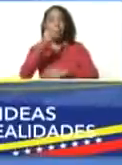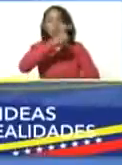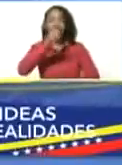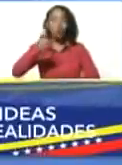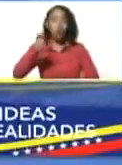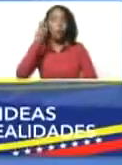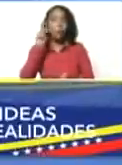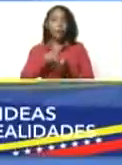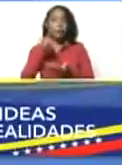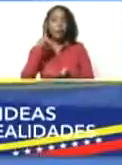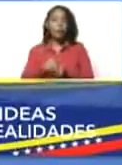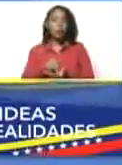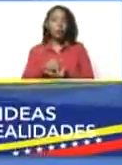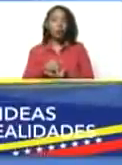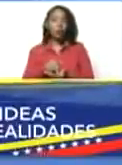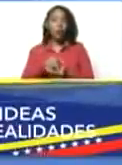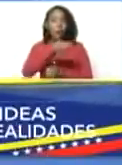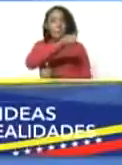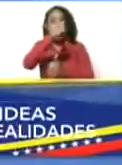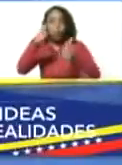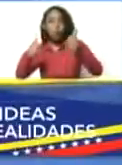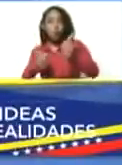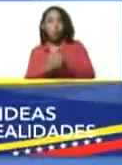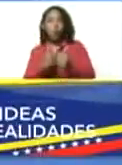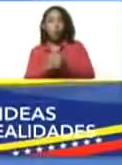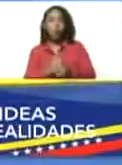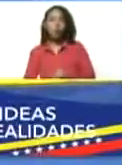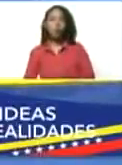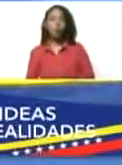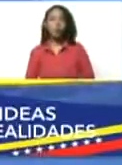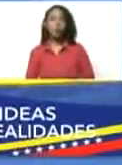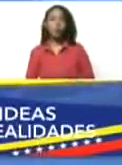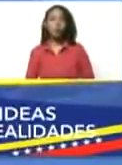candidatas suplentes, no elí.